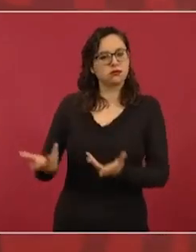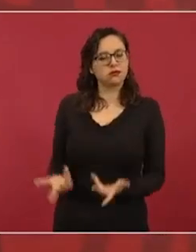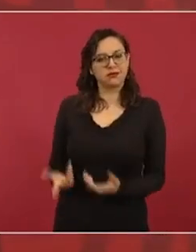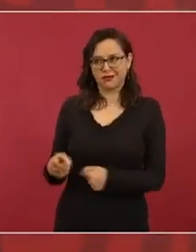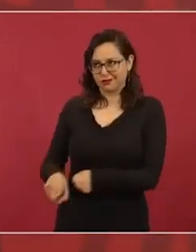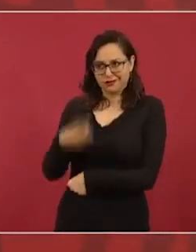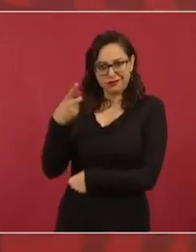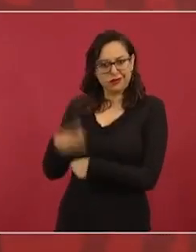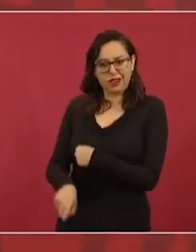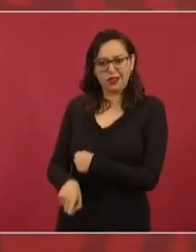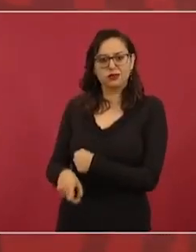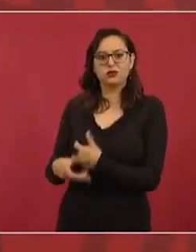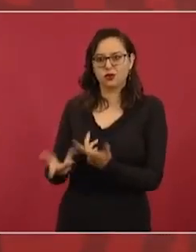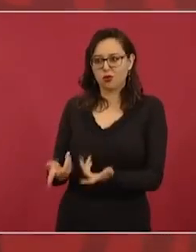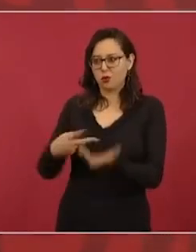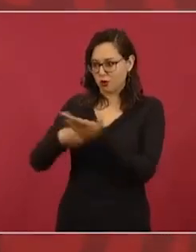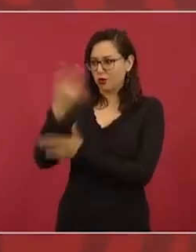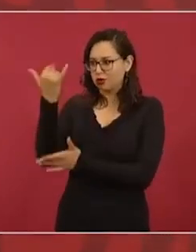en